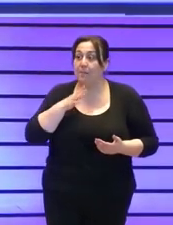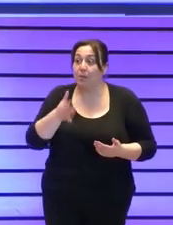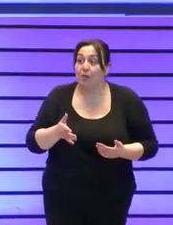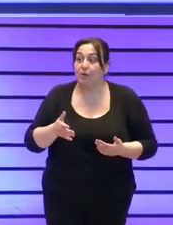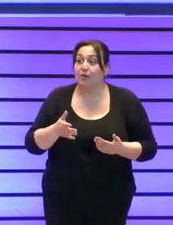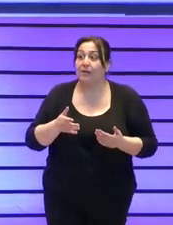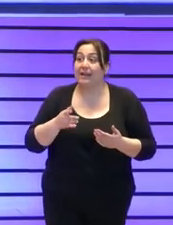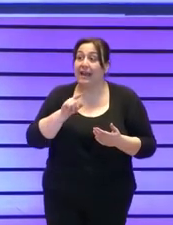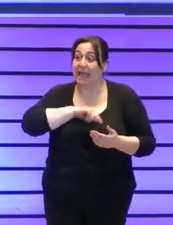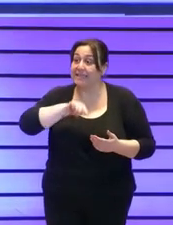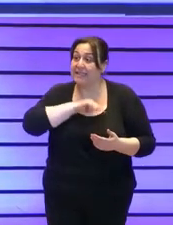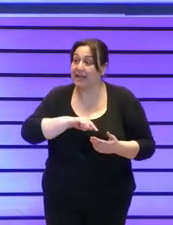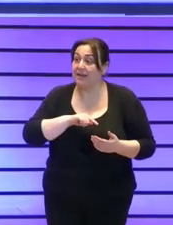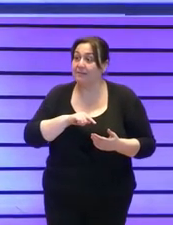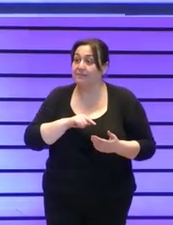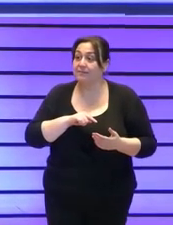la ética